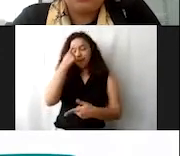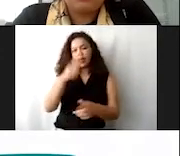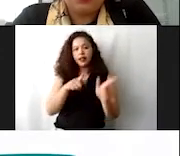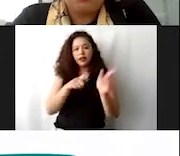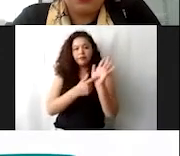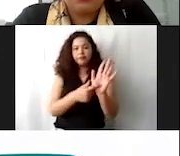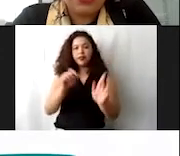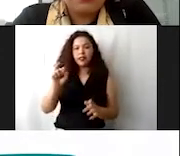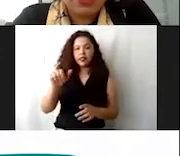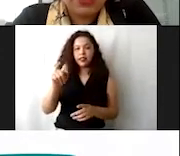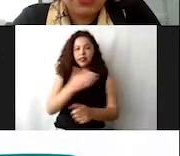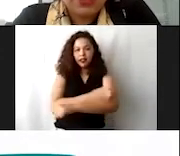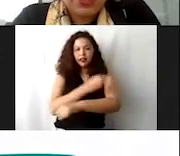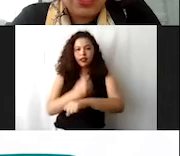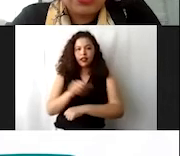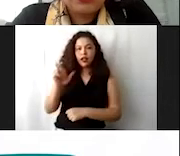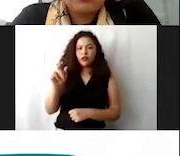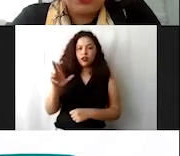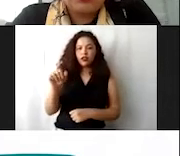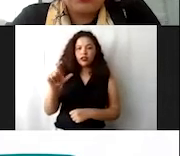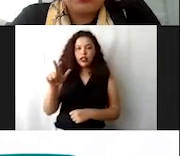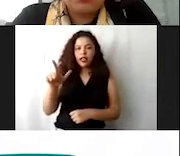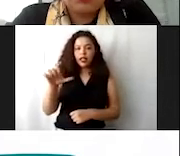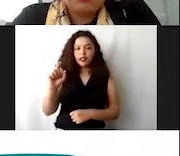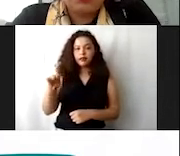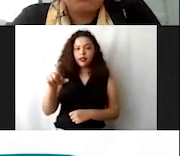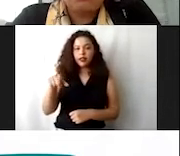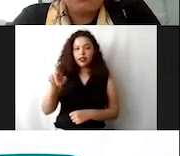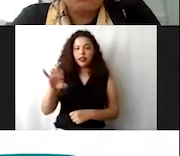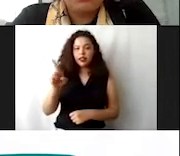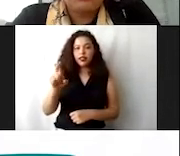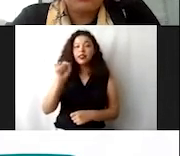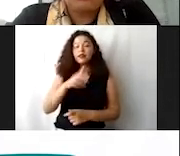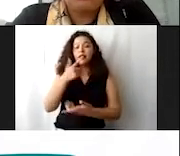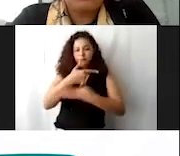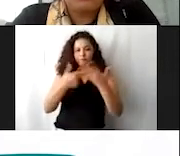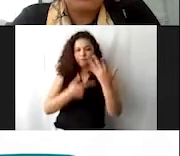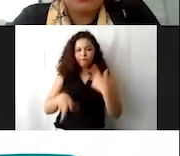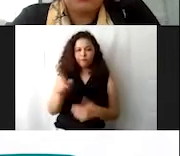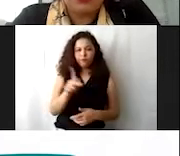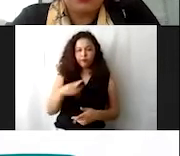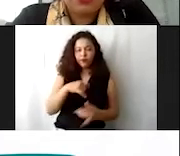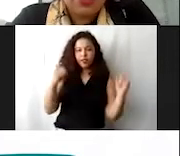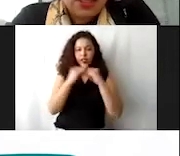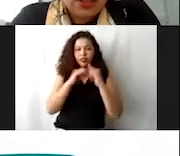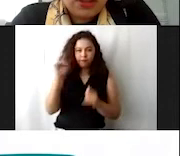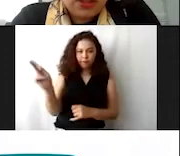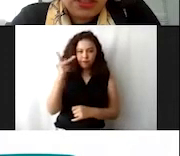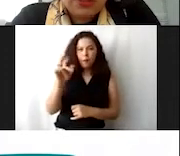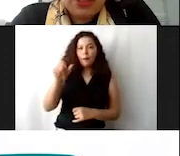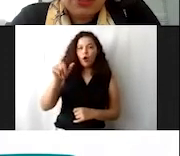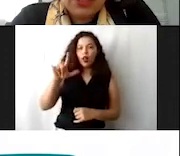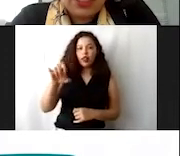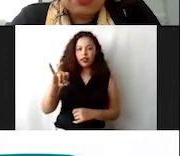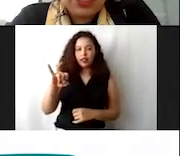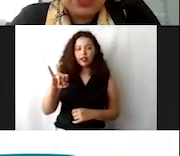acompaña el contador Aurelio Salas Márquez, egresado de la licenciatura de Contador Público por el Instituto Politécnico Nacional, socio